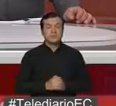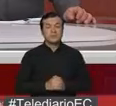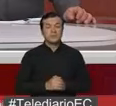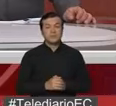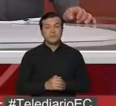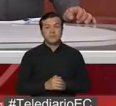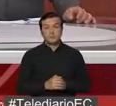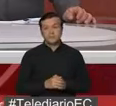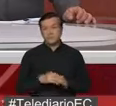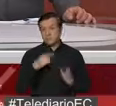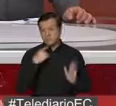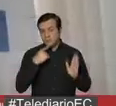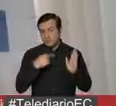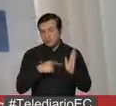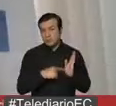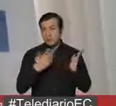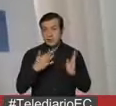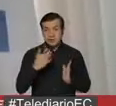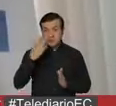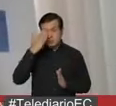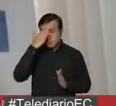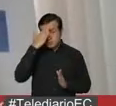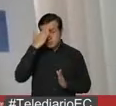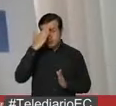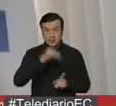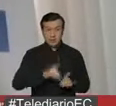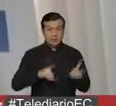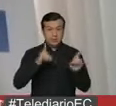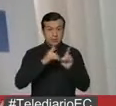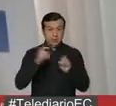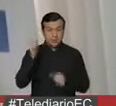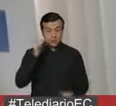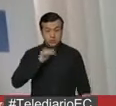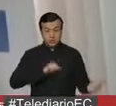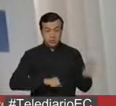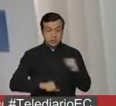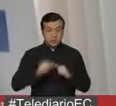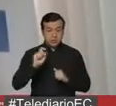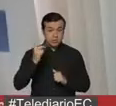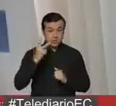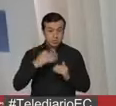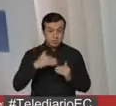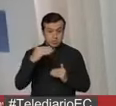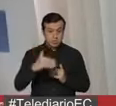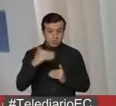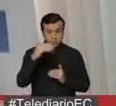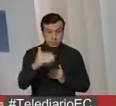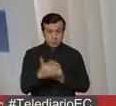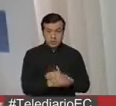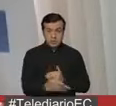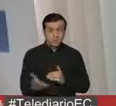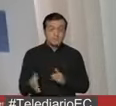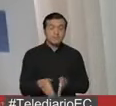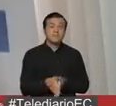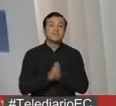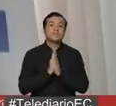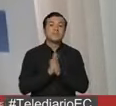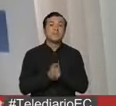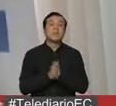en caso de que tengamos la confirmación de los datos científicos, el siguiente paso es